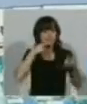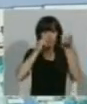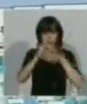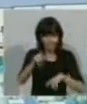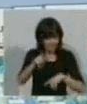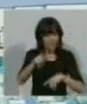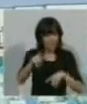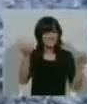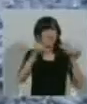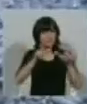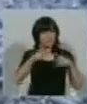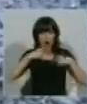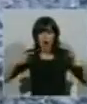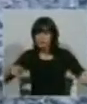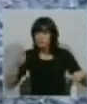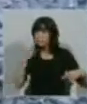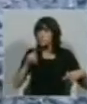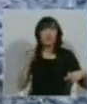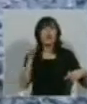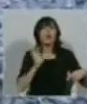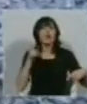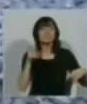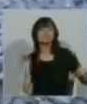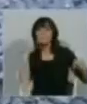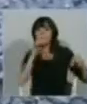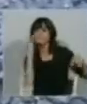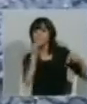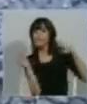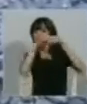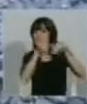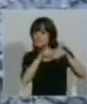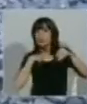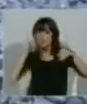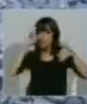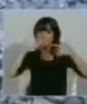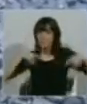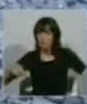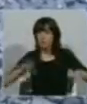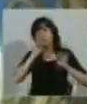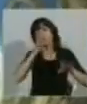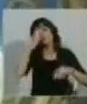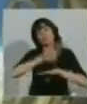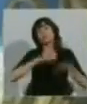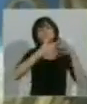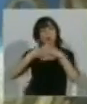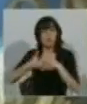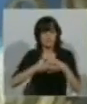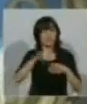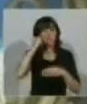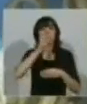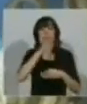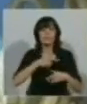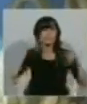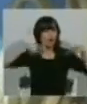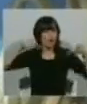color, pero no estaba lista la norma para poder transmitir en la Argentina. A color en Argentina, salvo el último partido. Y, por ejemplo, el